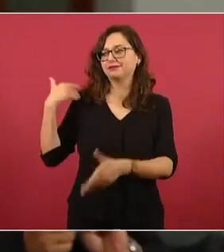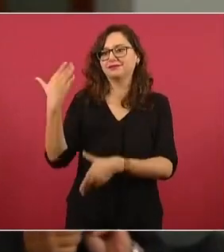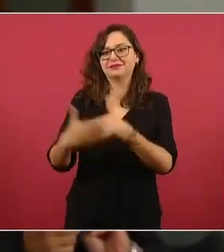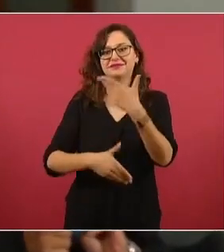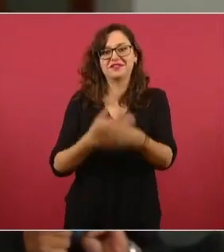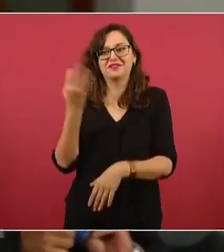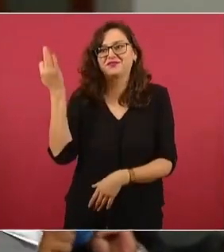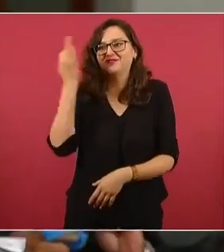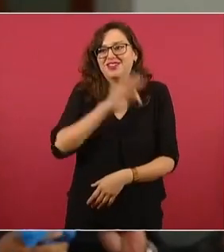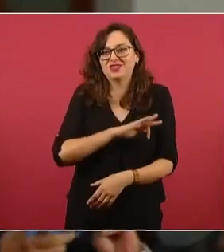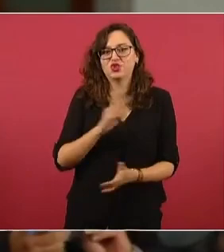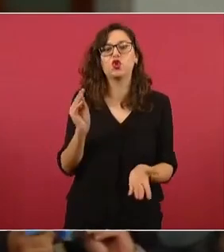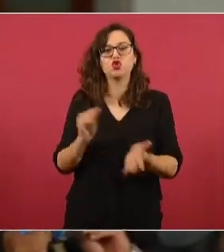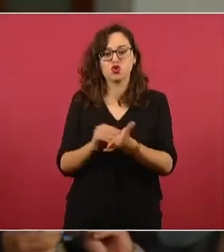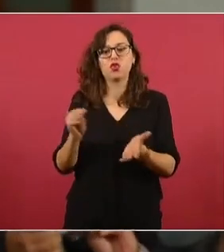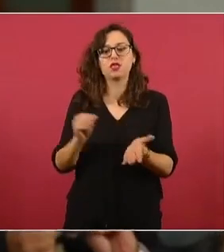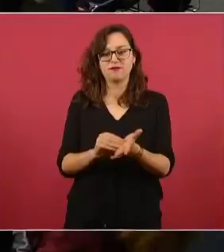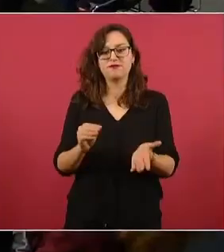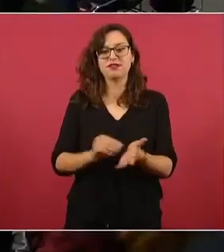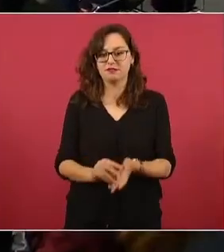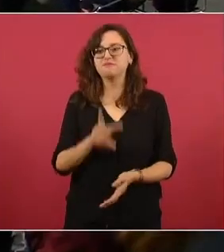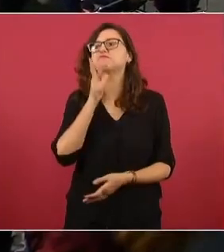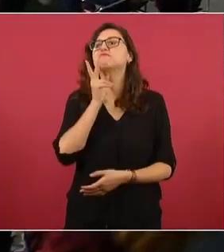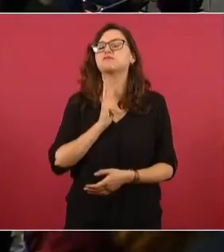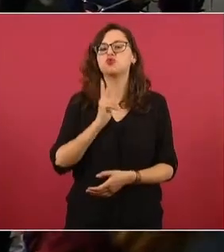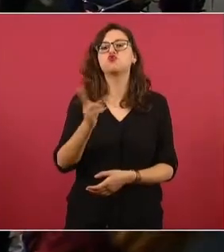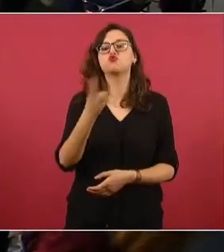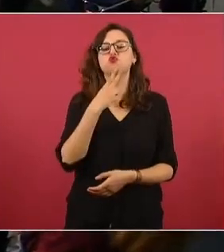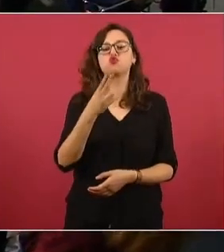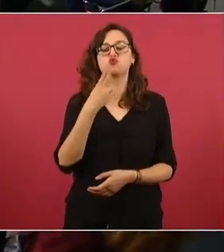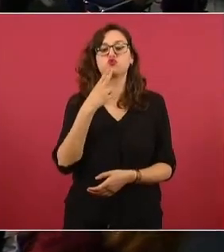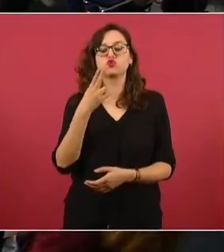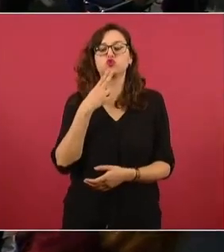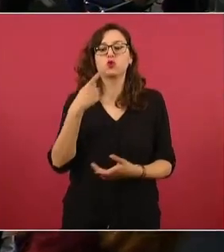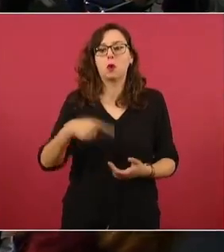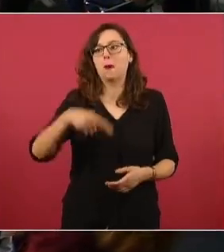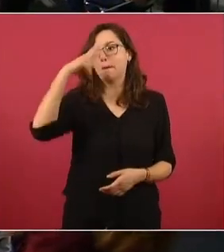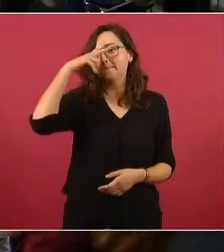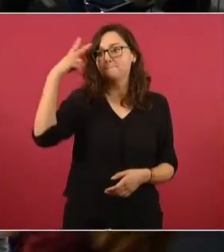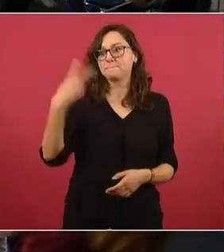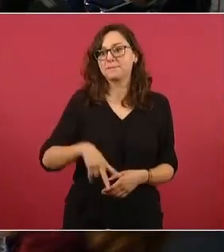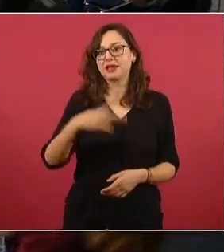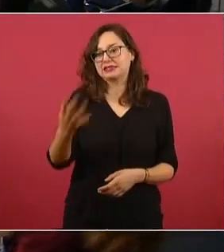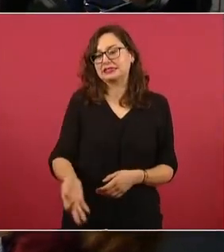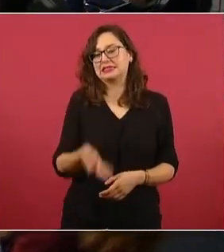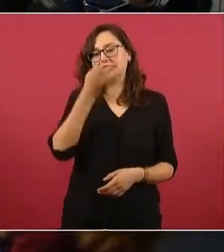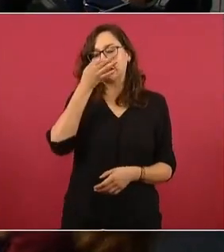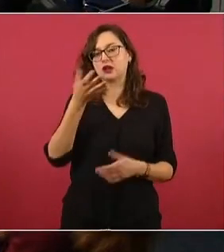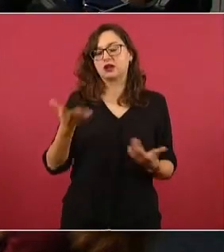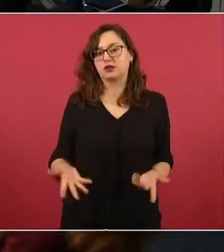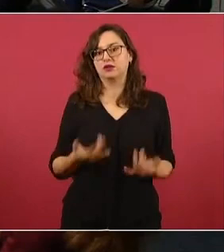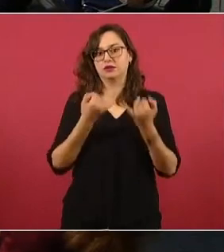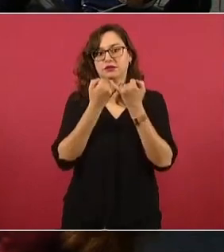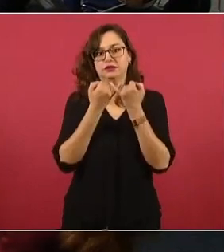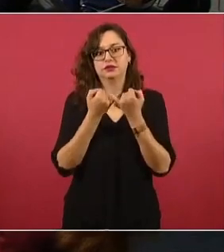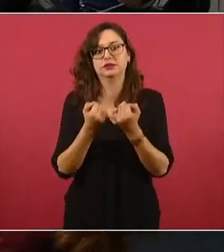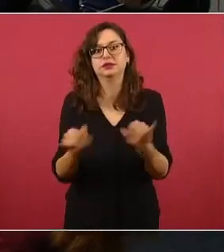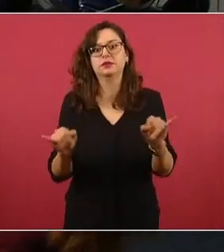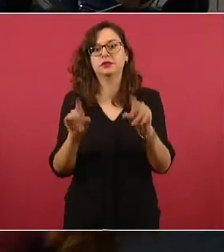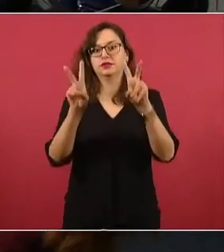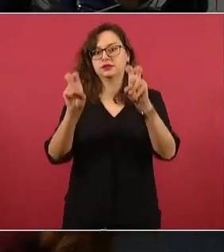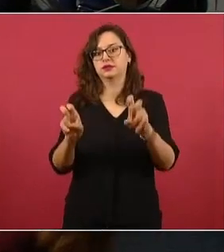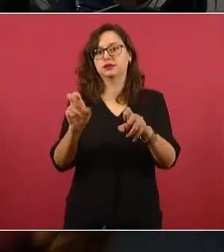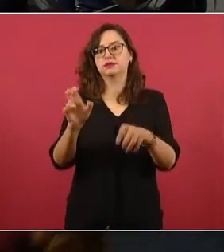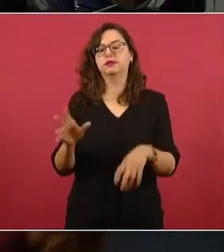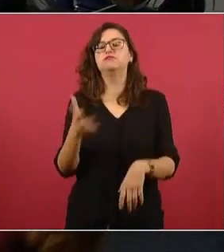hoy México pues está a punto de ser un país independiente en cuanto a hidrocarburos.